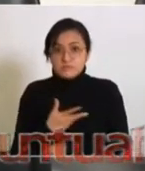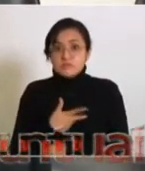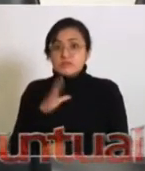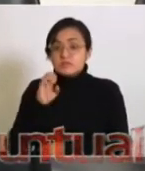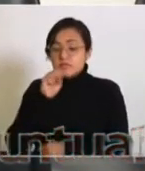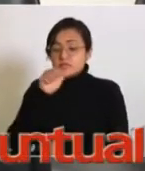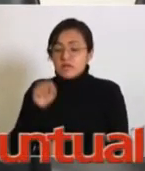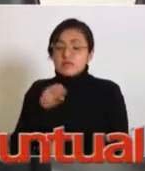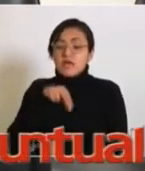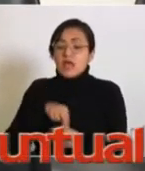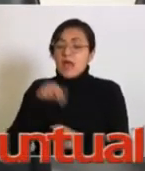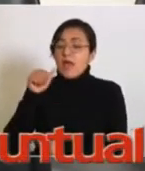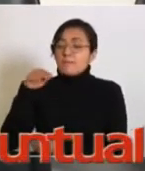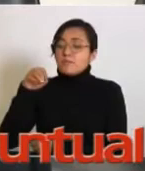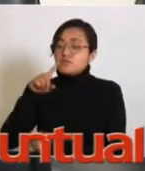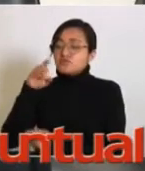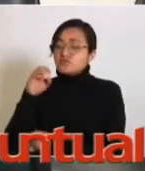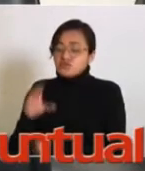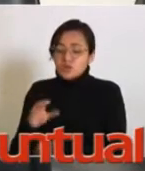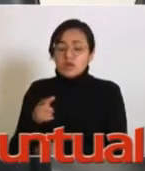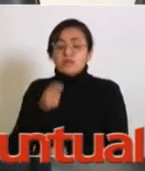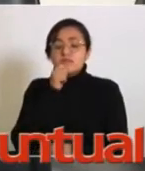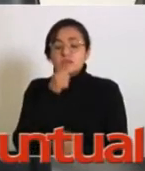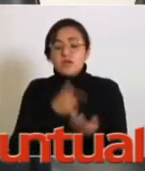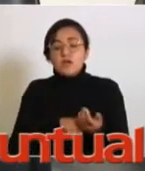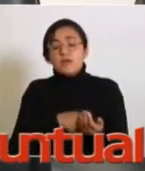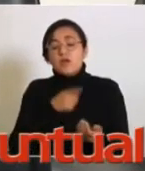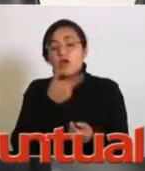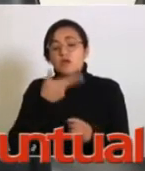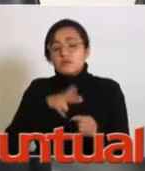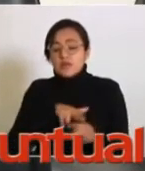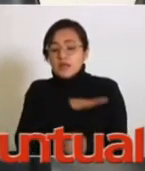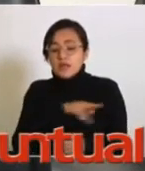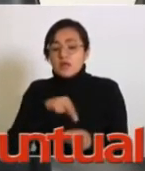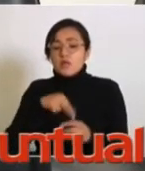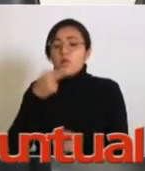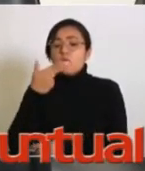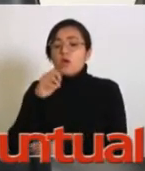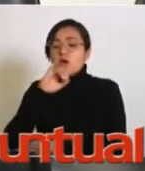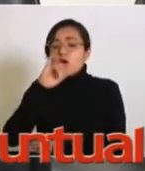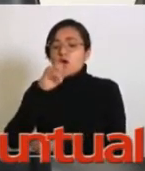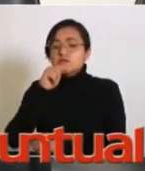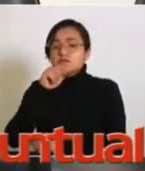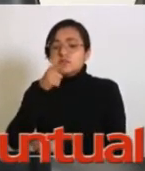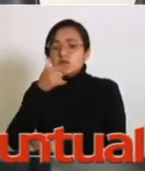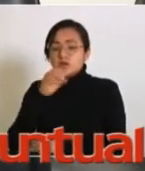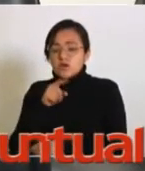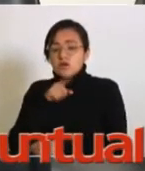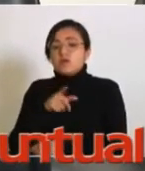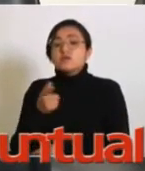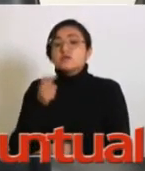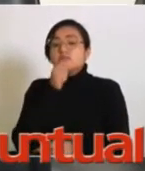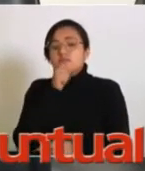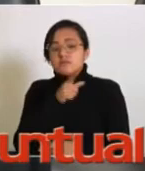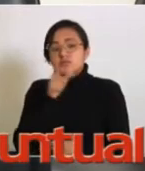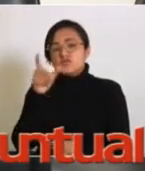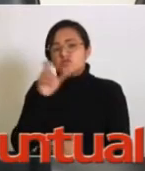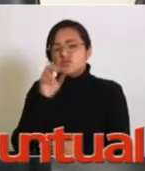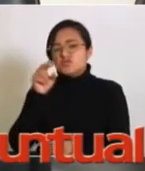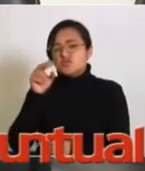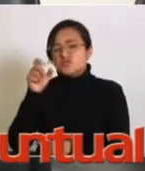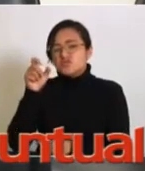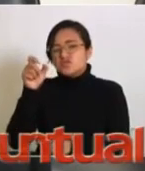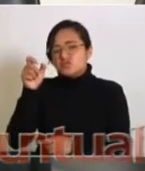CESAS Amozoc, del Hospital General de Huecozingo, de CESA Xonacatepec, de Tlaxcalancingo, de